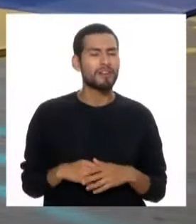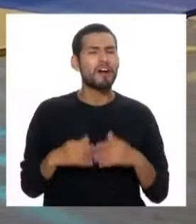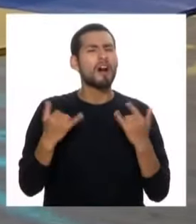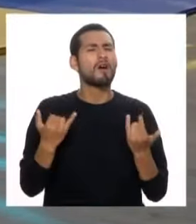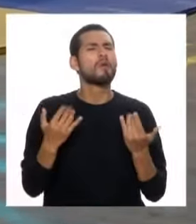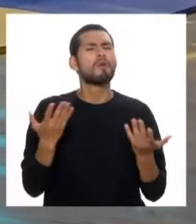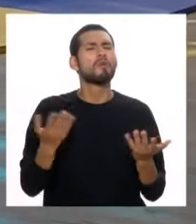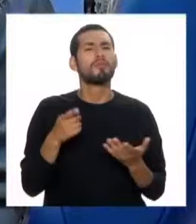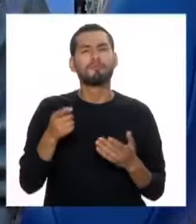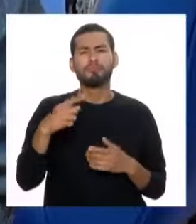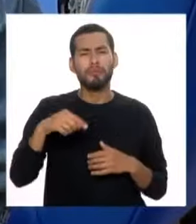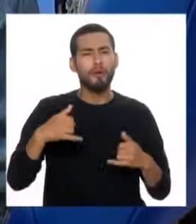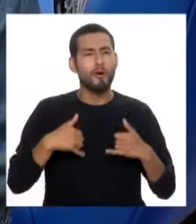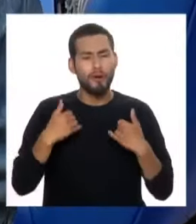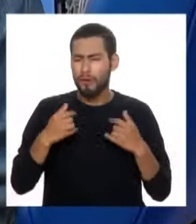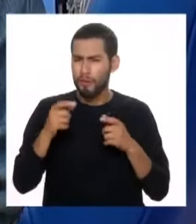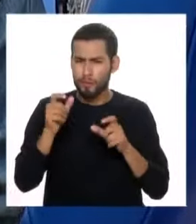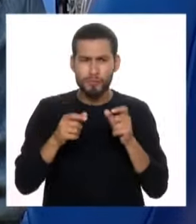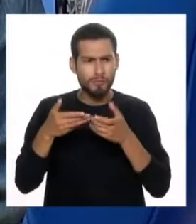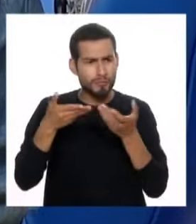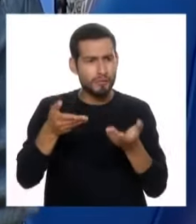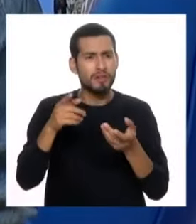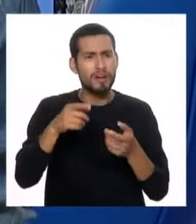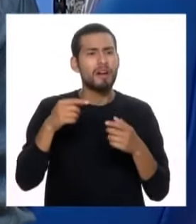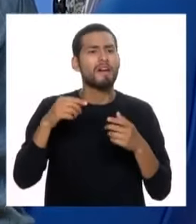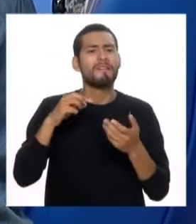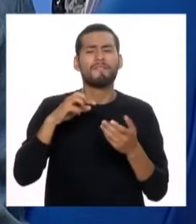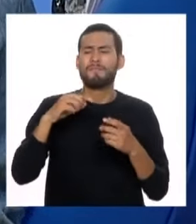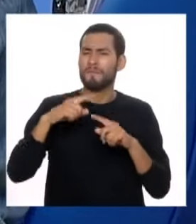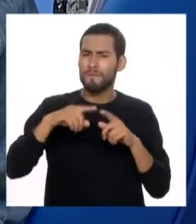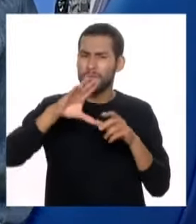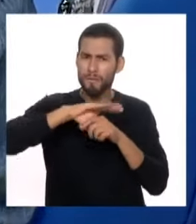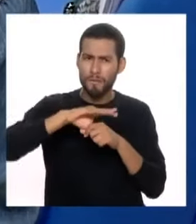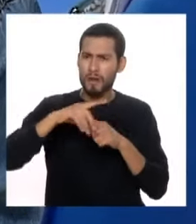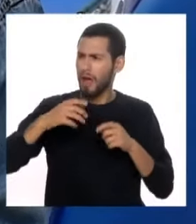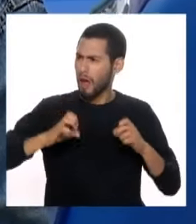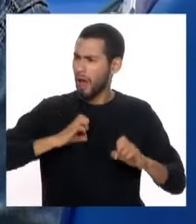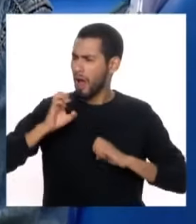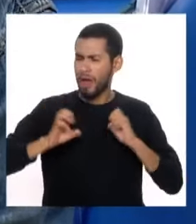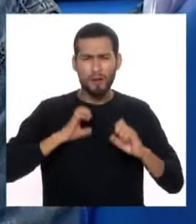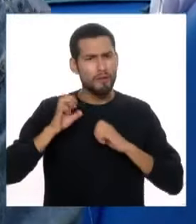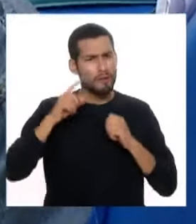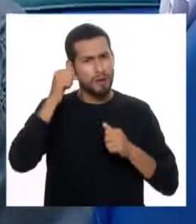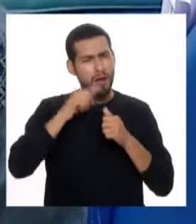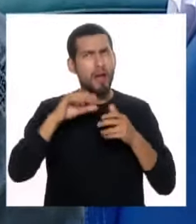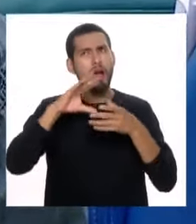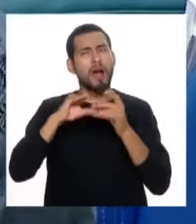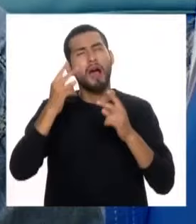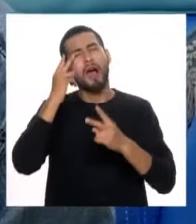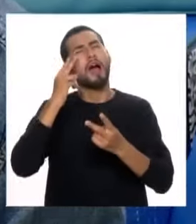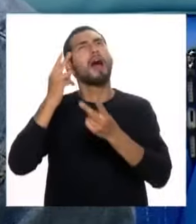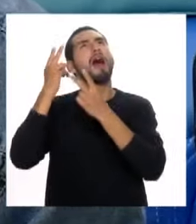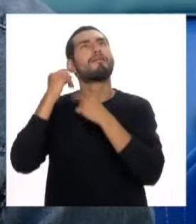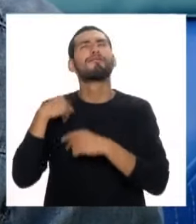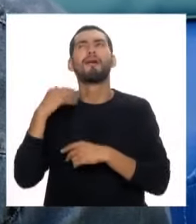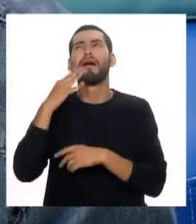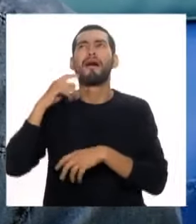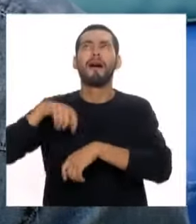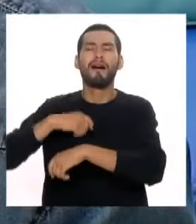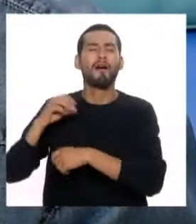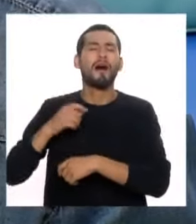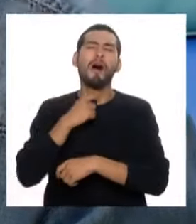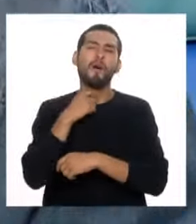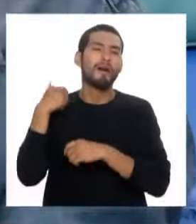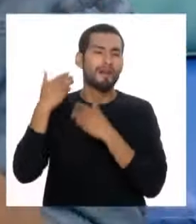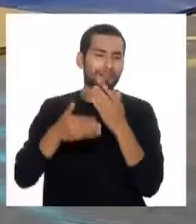es lo que les dice la gente? Porque yo sé que ustedes hacen estas ferias y la gente a veces se emociona, recuerda historias, recuerda a la mamá, recuerda a la